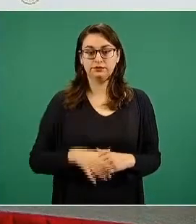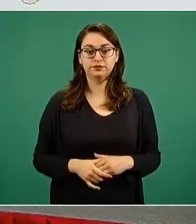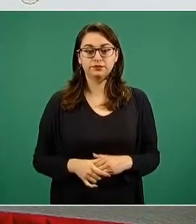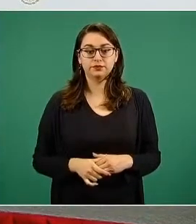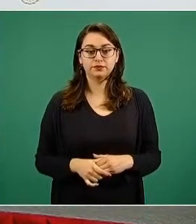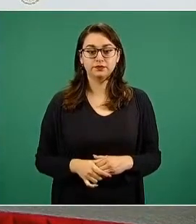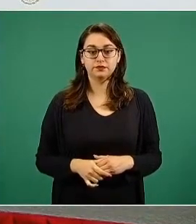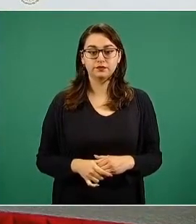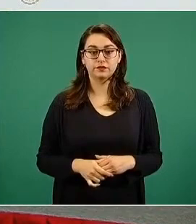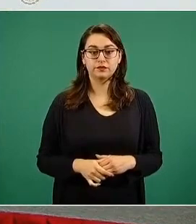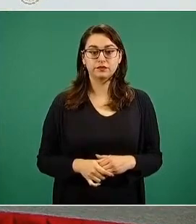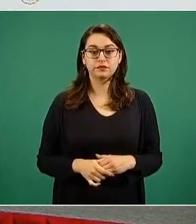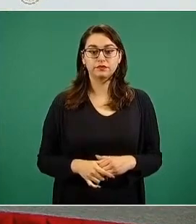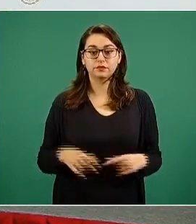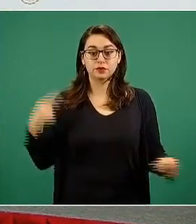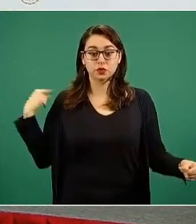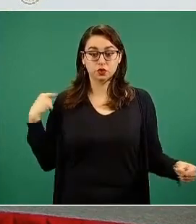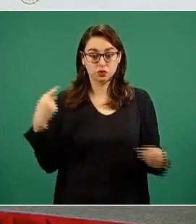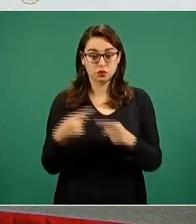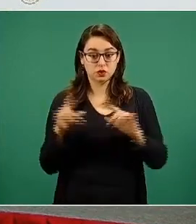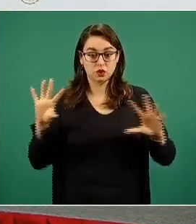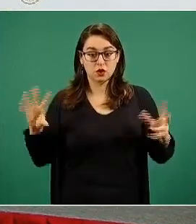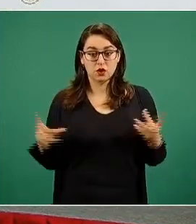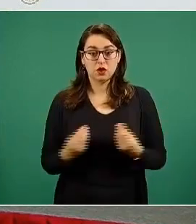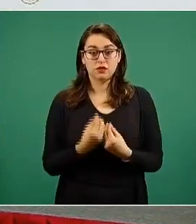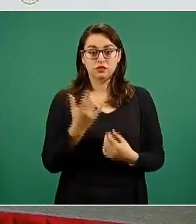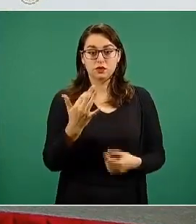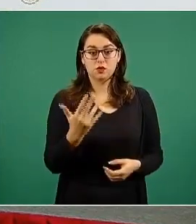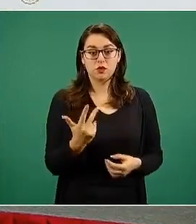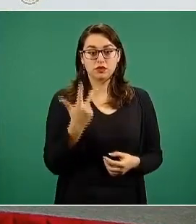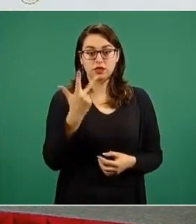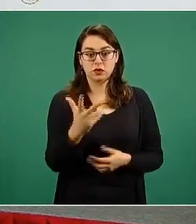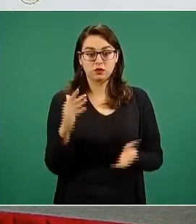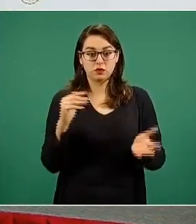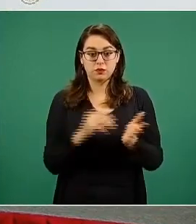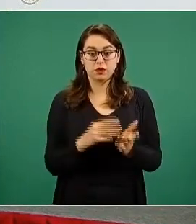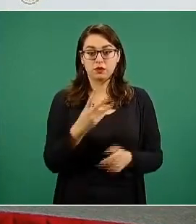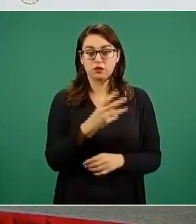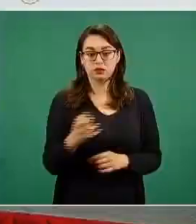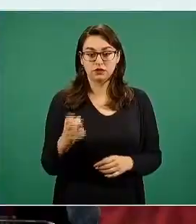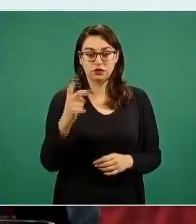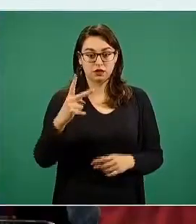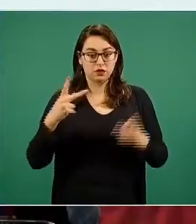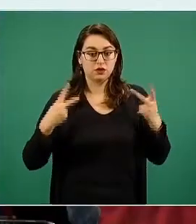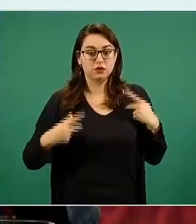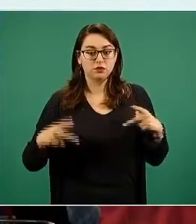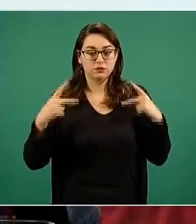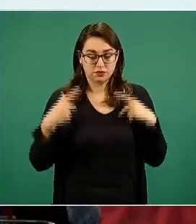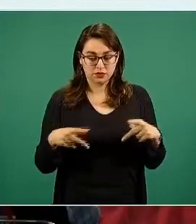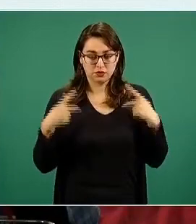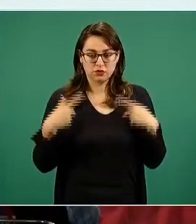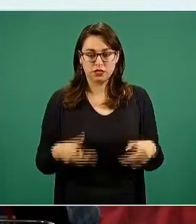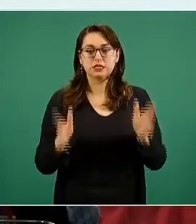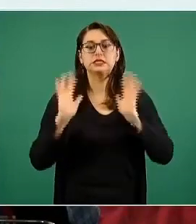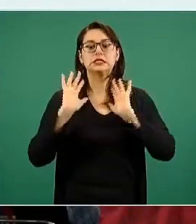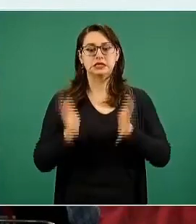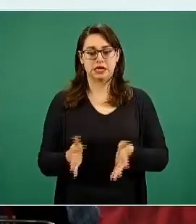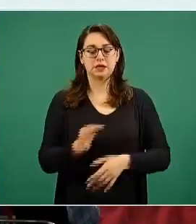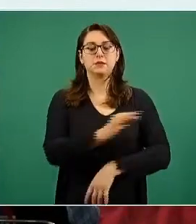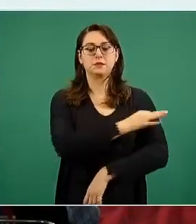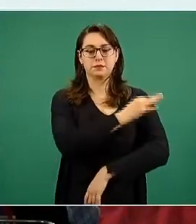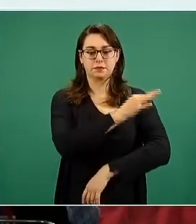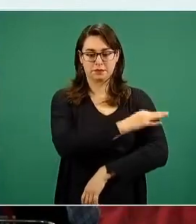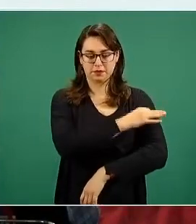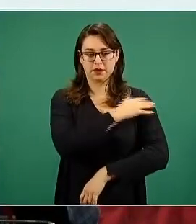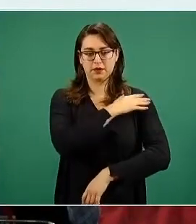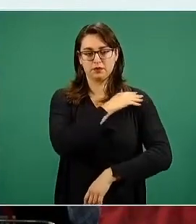El acumulado total hasta la fecha es de 58,402 personas que han recibido